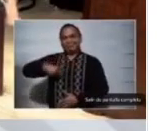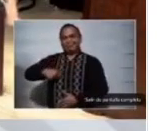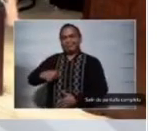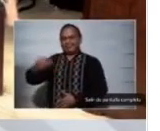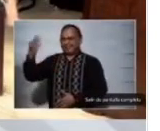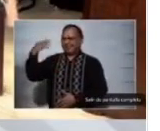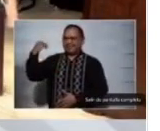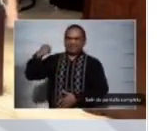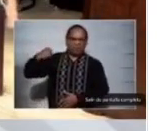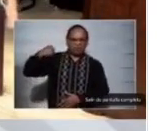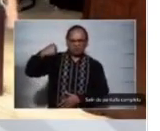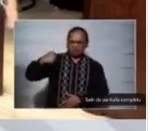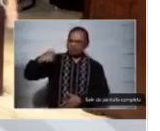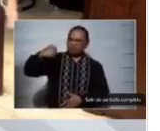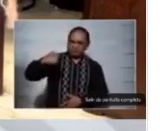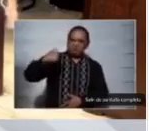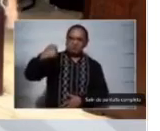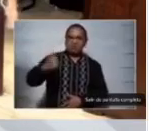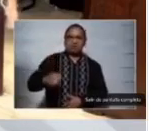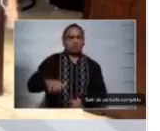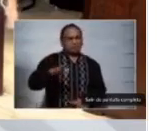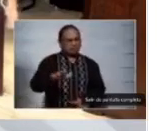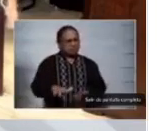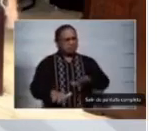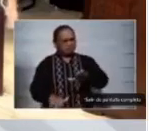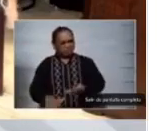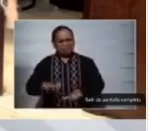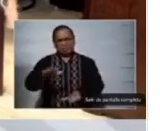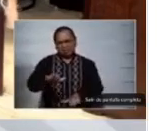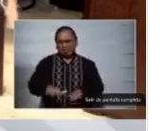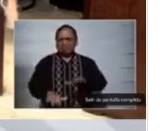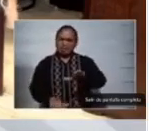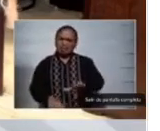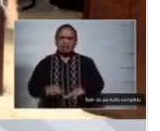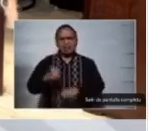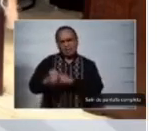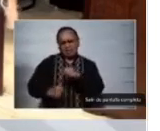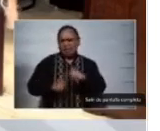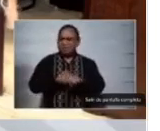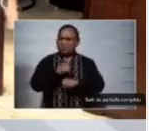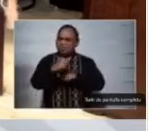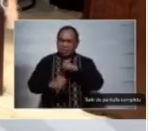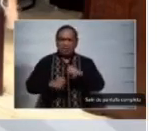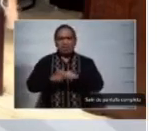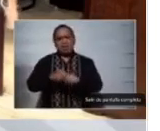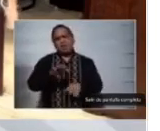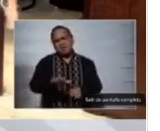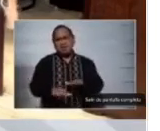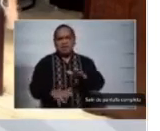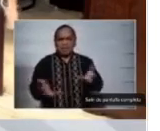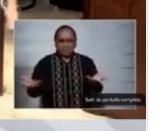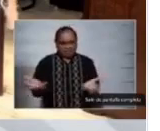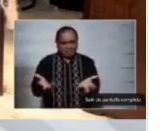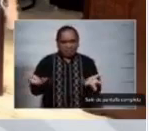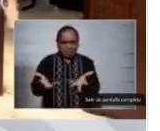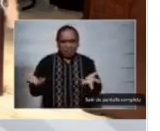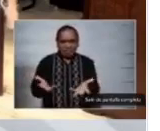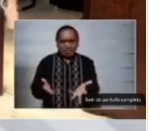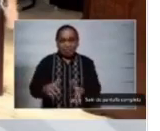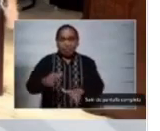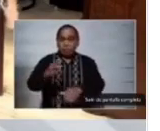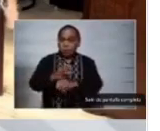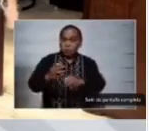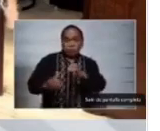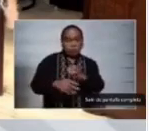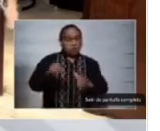tanto caminar y hacer la travesía del desierto por tantos años cuando las cosas eran bien difíciles